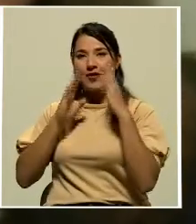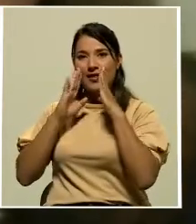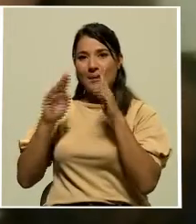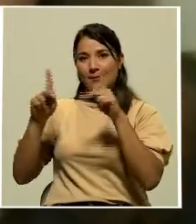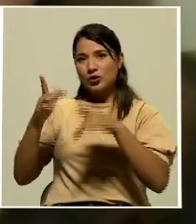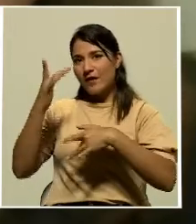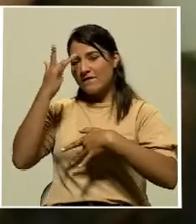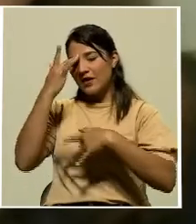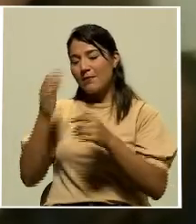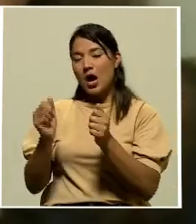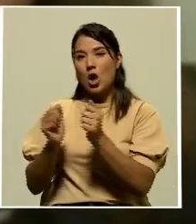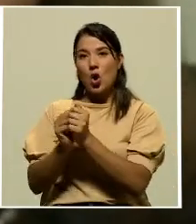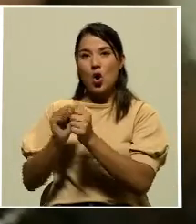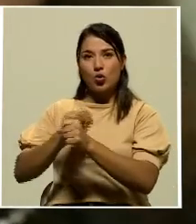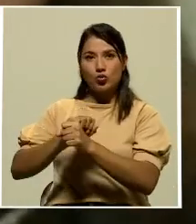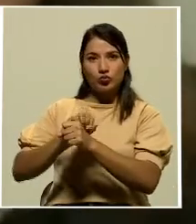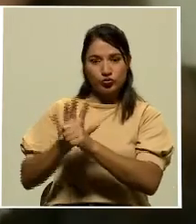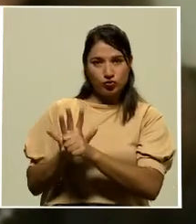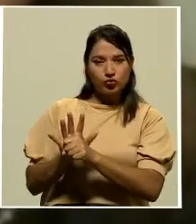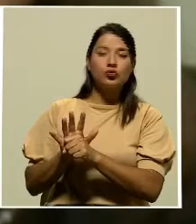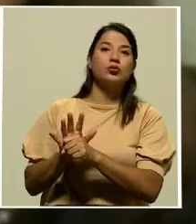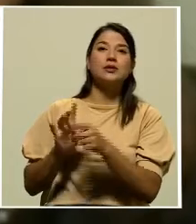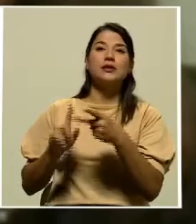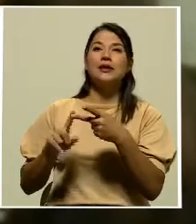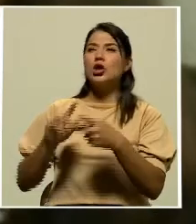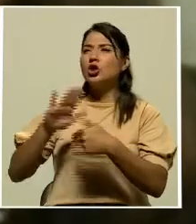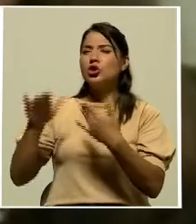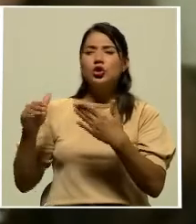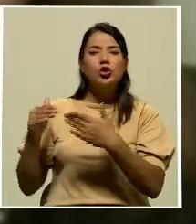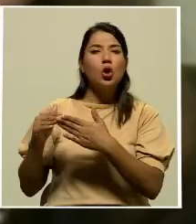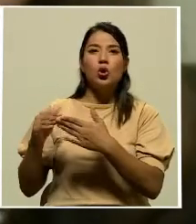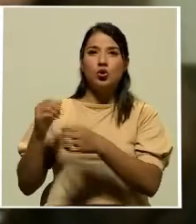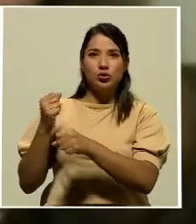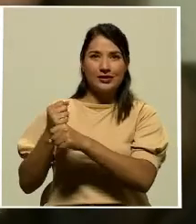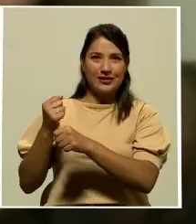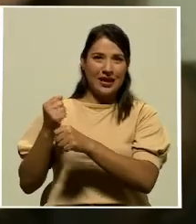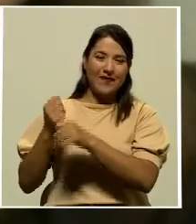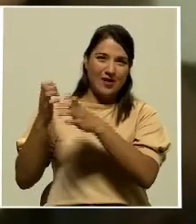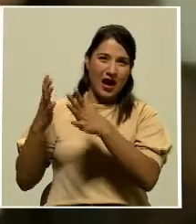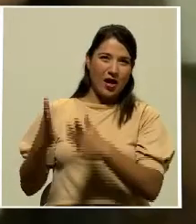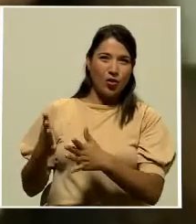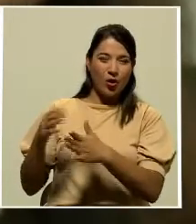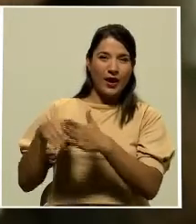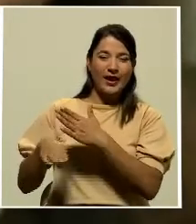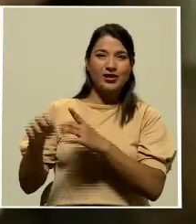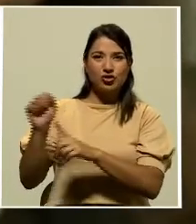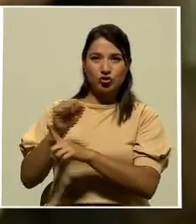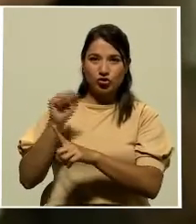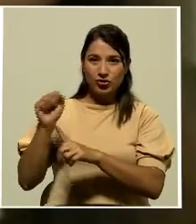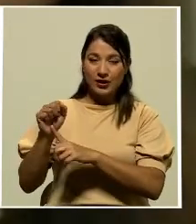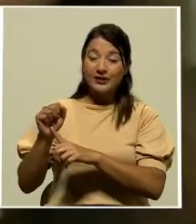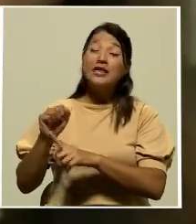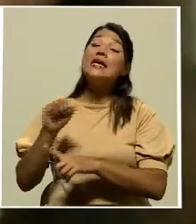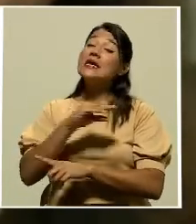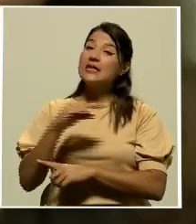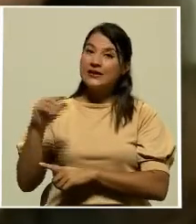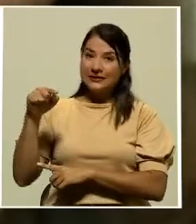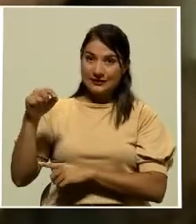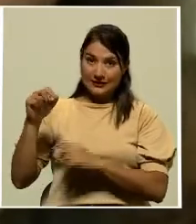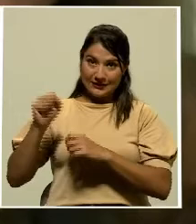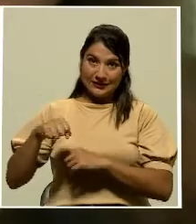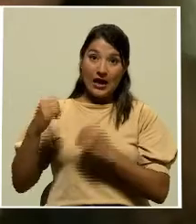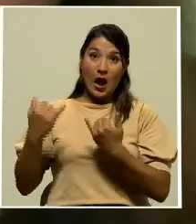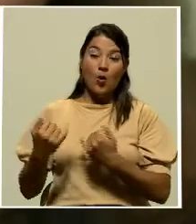salud, y los trabajadores sociales, y aquí ahora es la hora de apoyar a los maestros, ¿no?